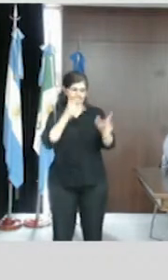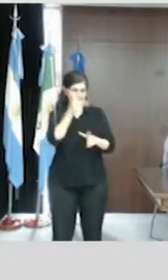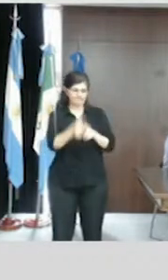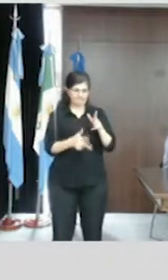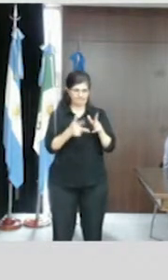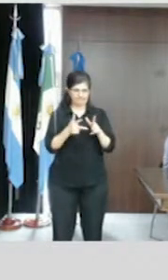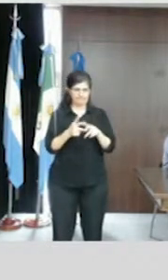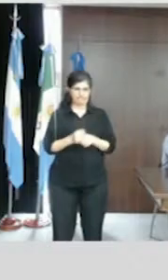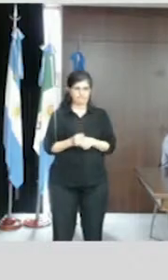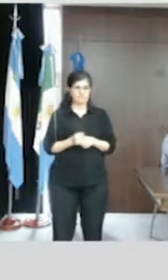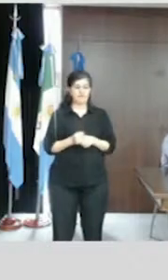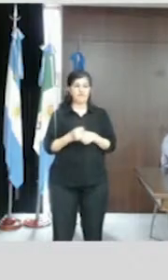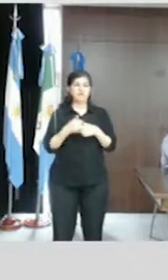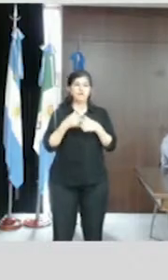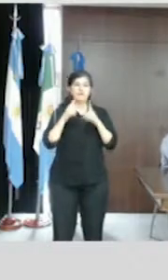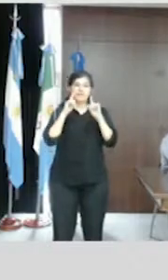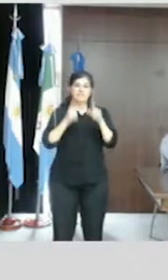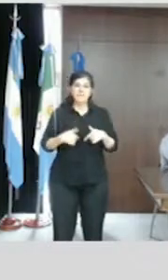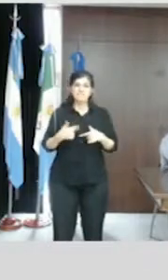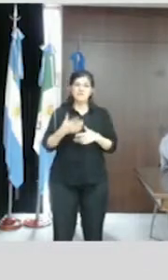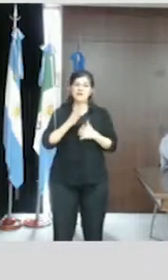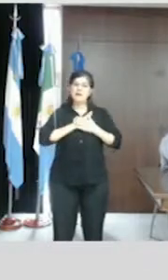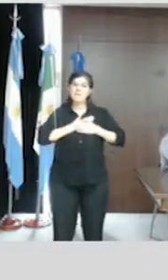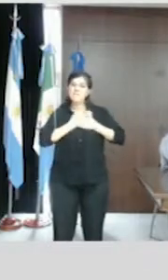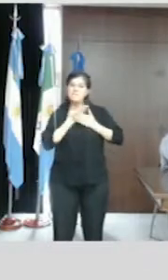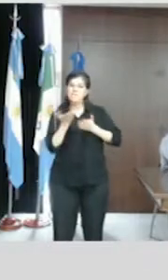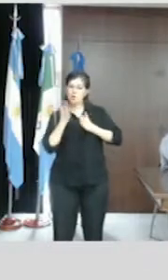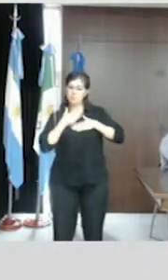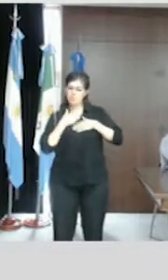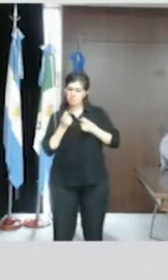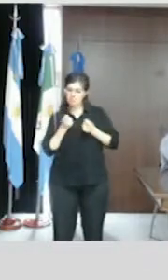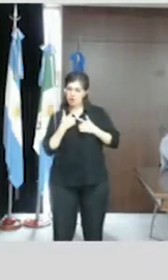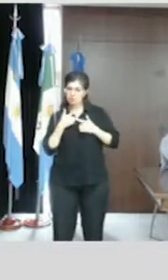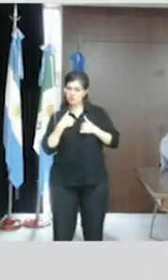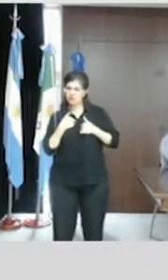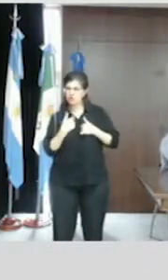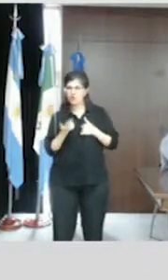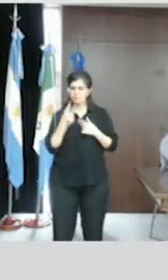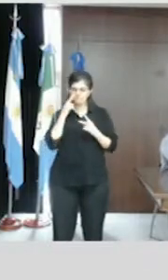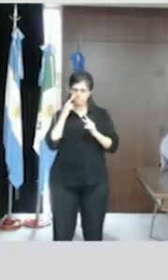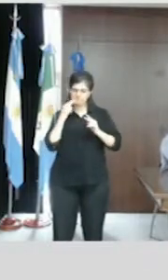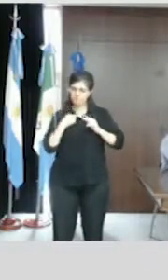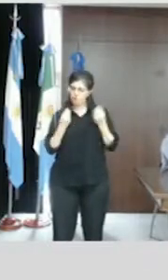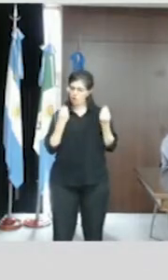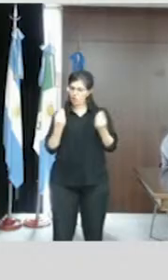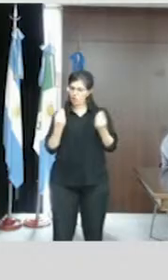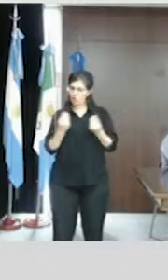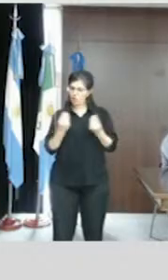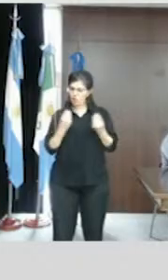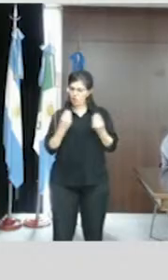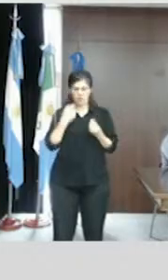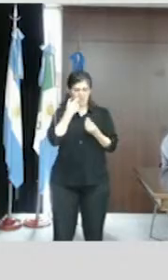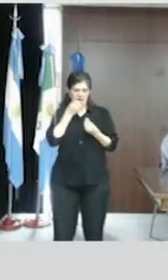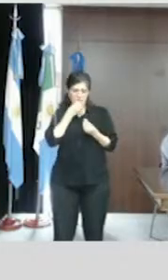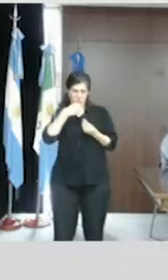Permite mantener la autoestima. Cómo yo me veo como persona, no importa la edad que tenga, no importa las limitaciones